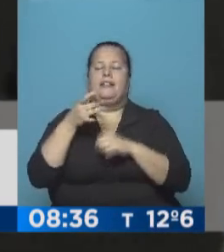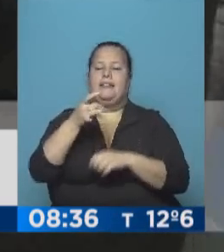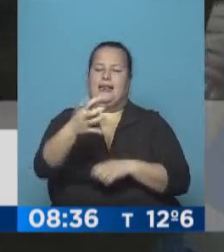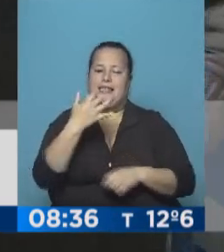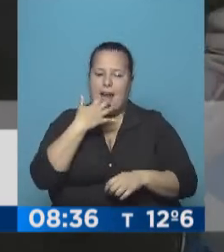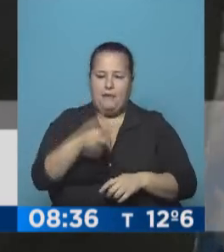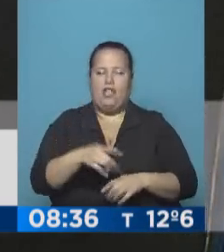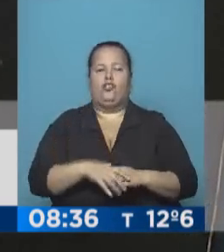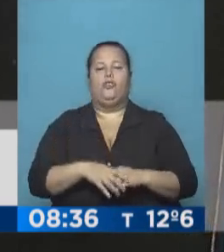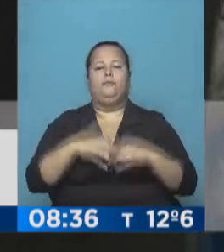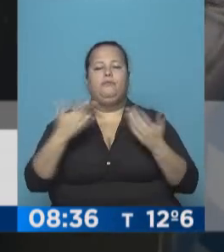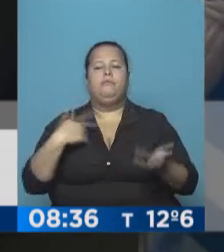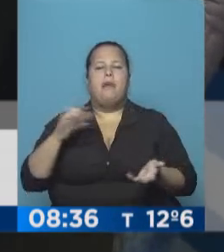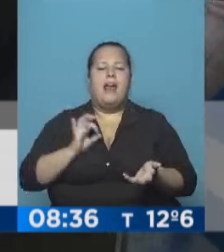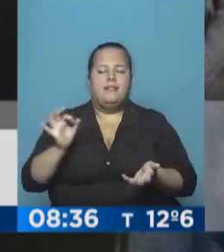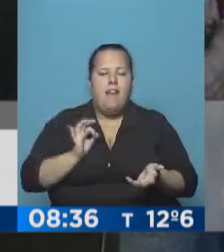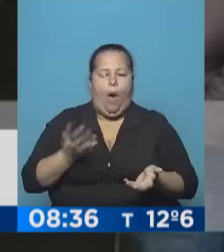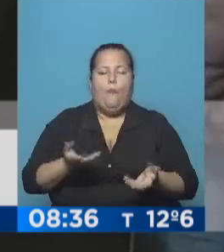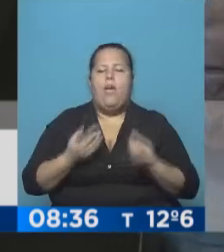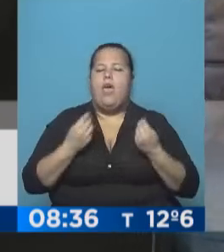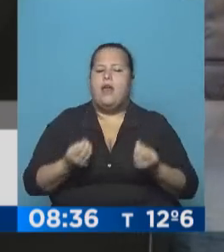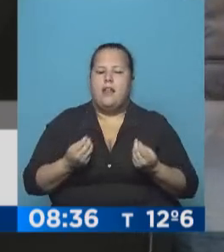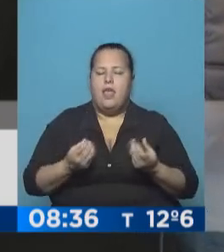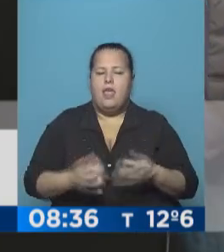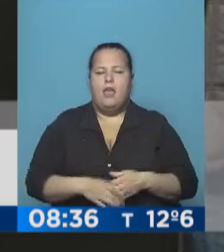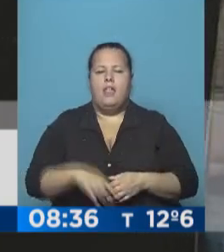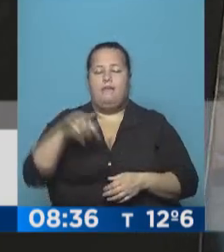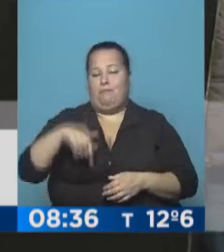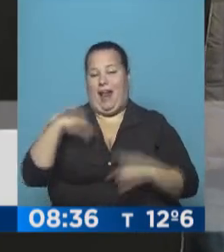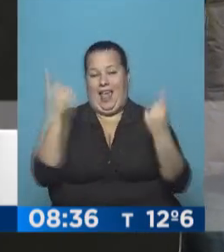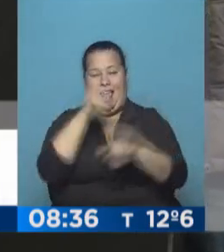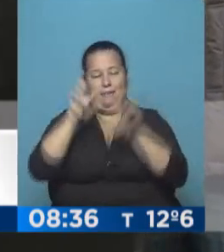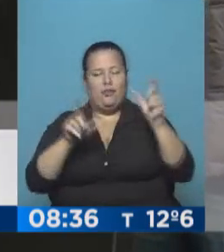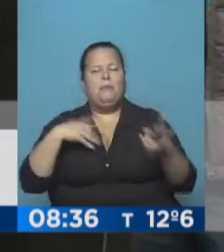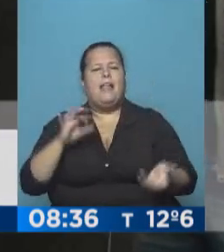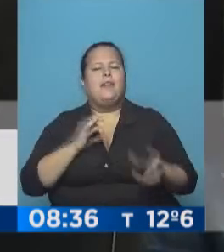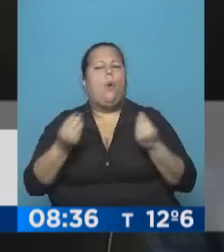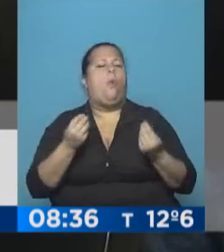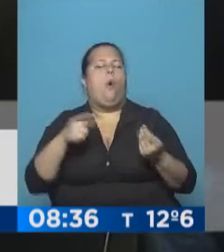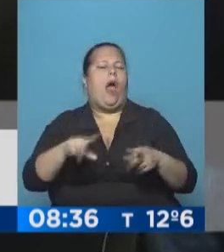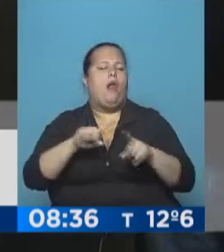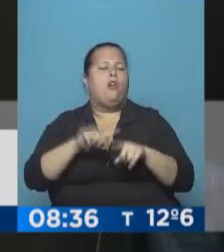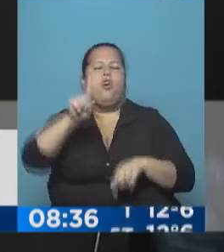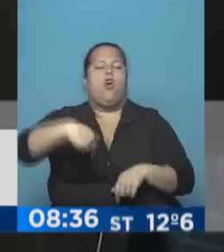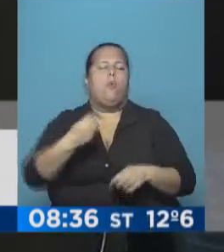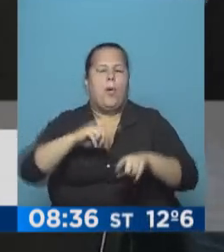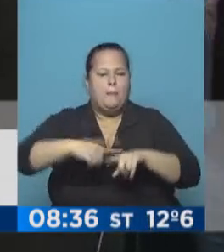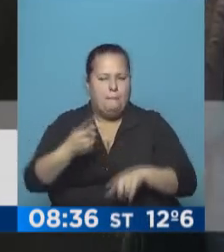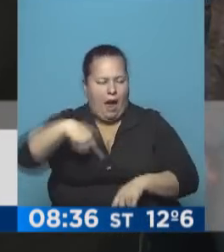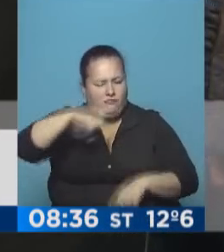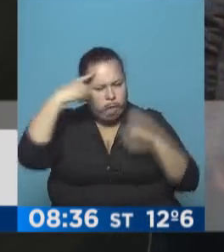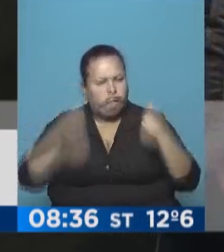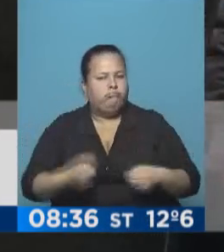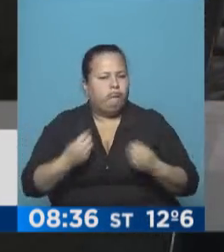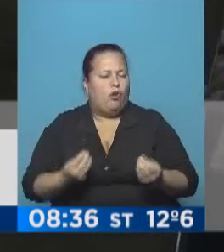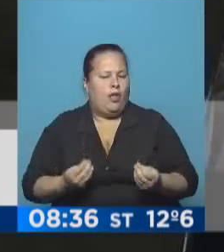Sarmiento de Ferrocarriles y queremos saber para nuestra audiencia cuál es el motivo por el cual ustedes decidieron esta medida